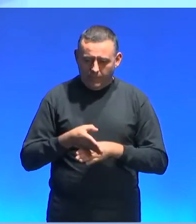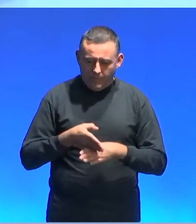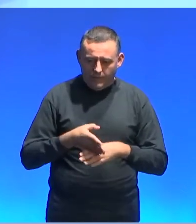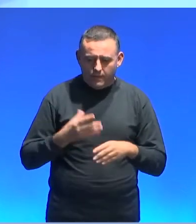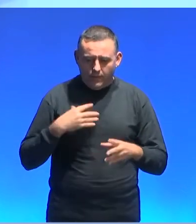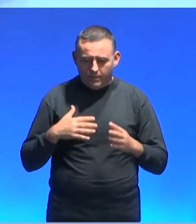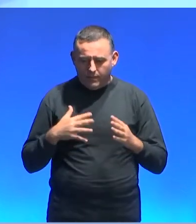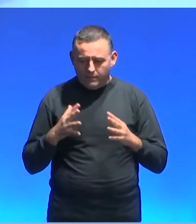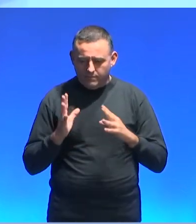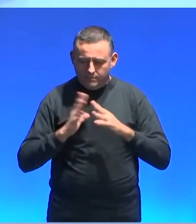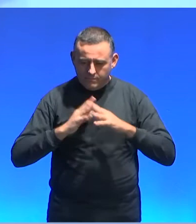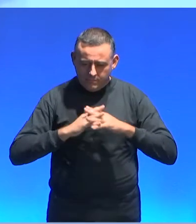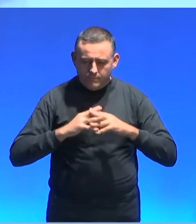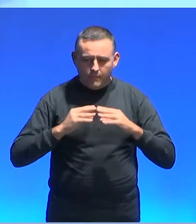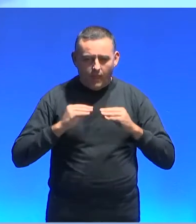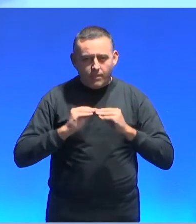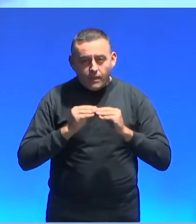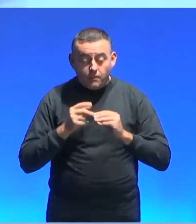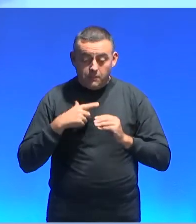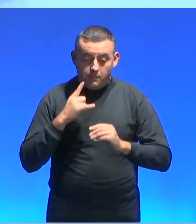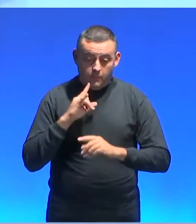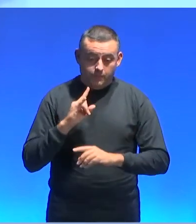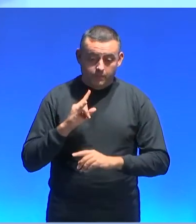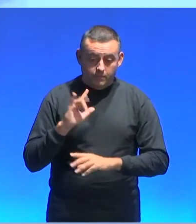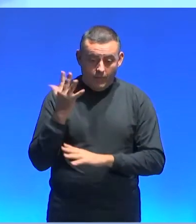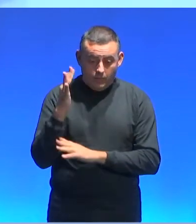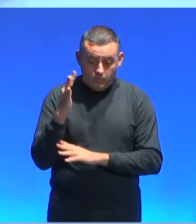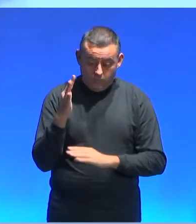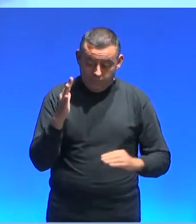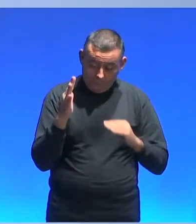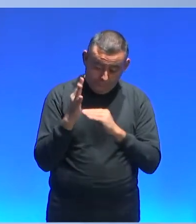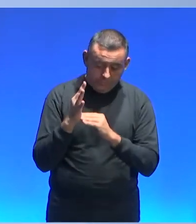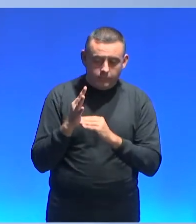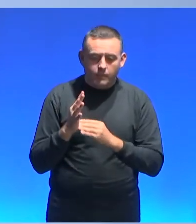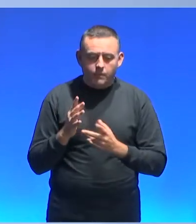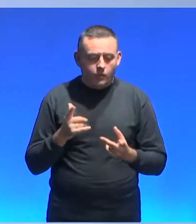sí, vale, pues en esa línea.